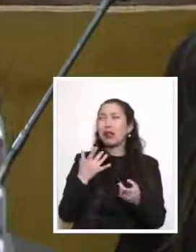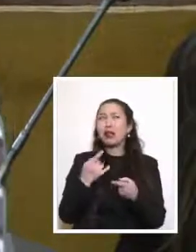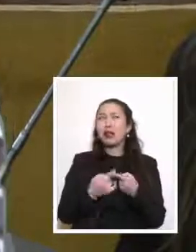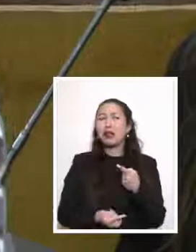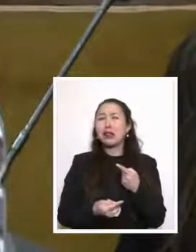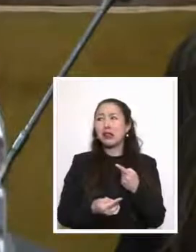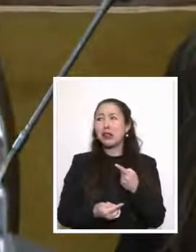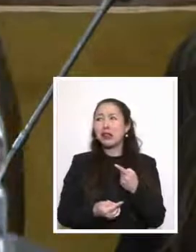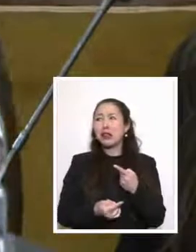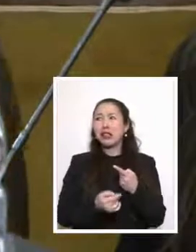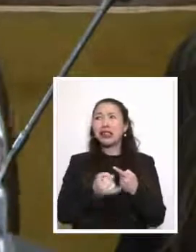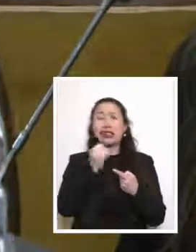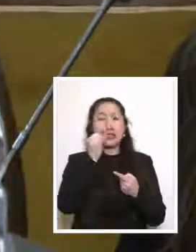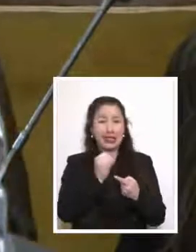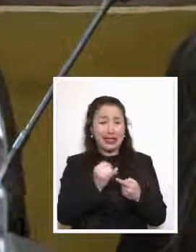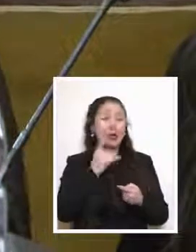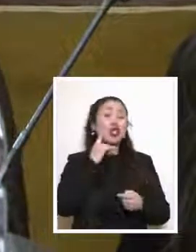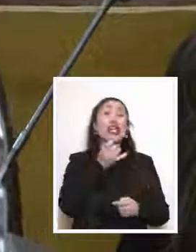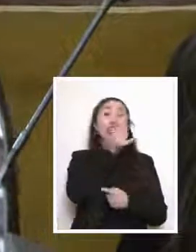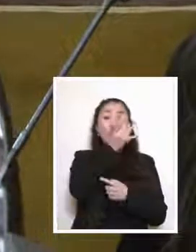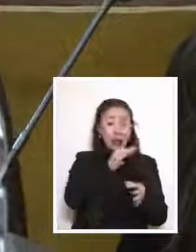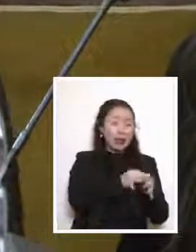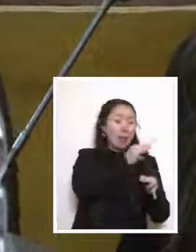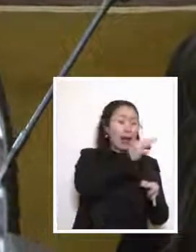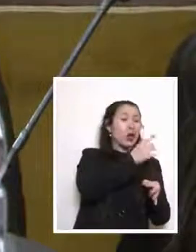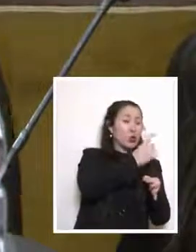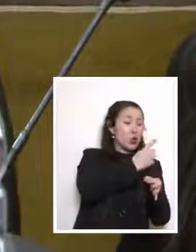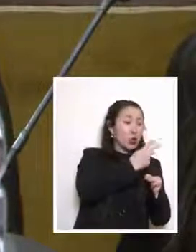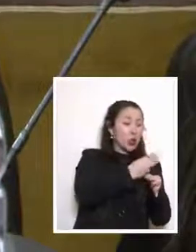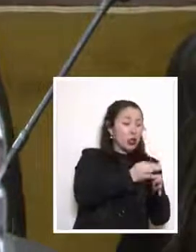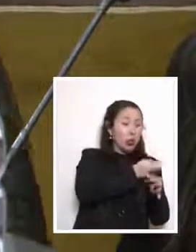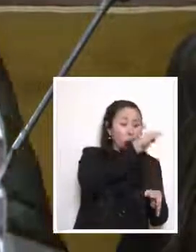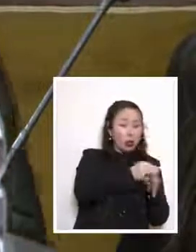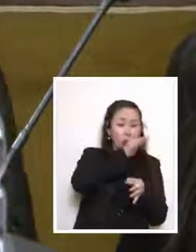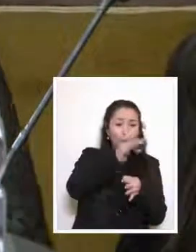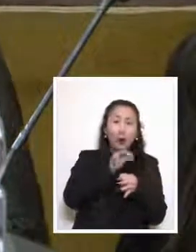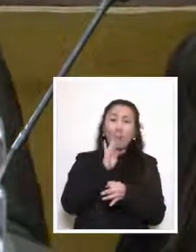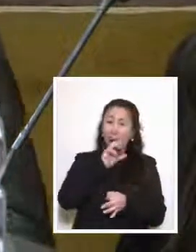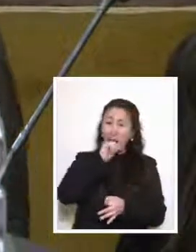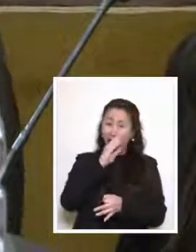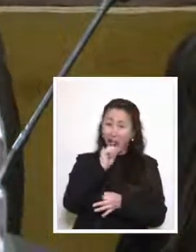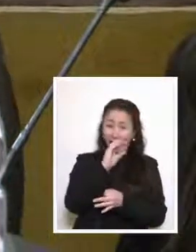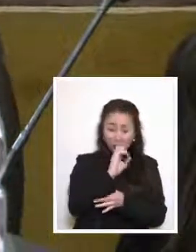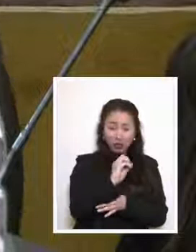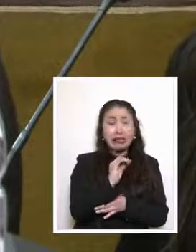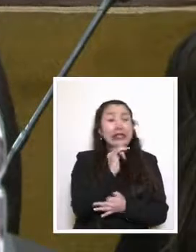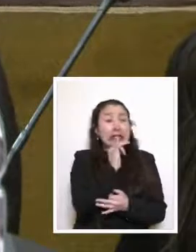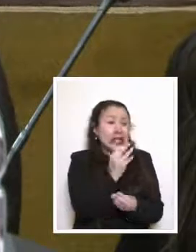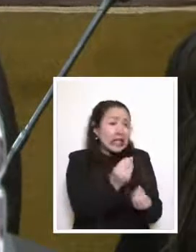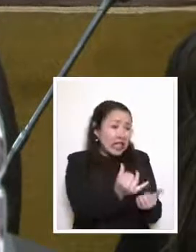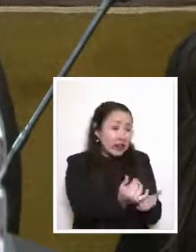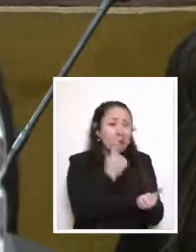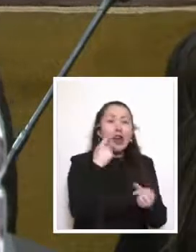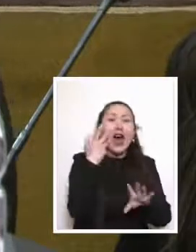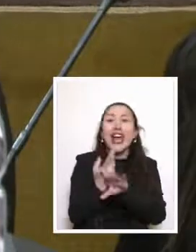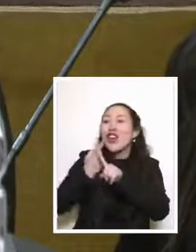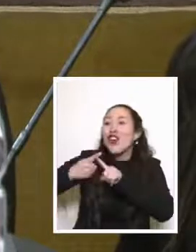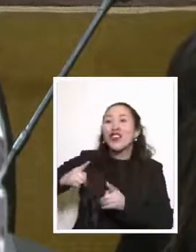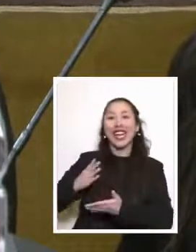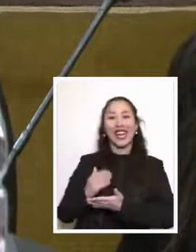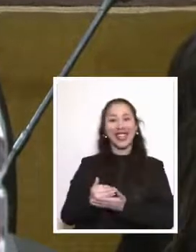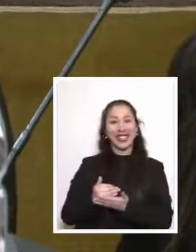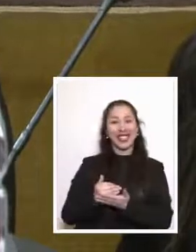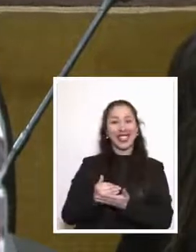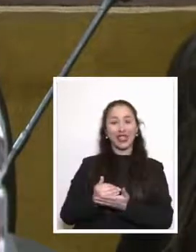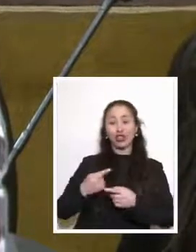oh. O sea, sí, pero hay más, como... están otros materiales. Entonces, finalmente, buscar